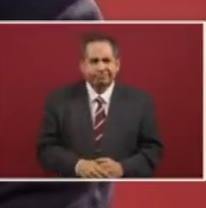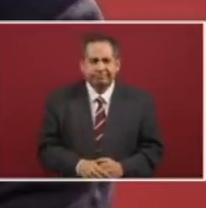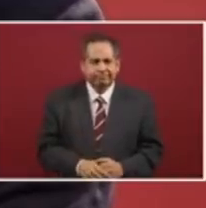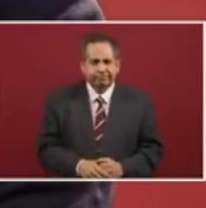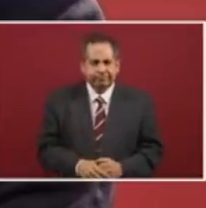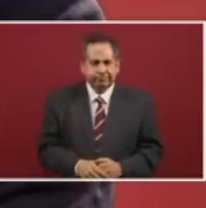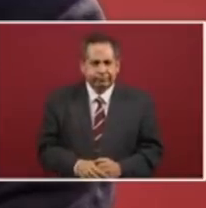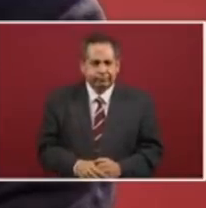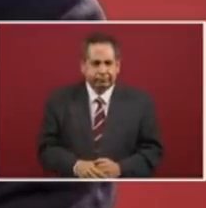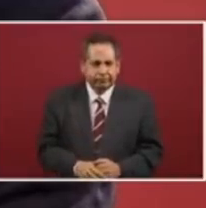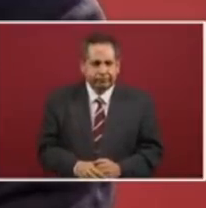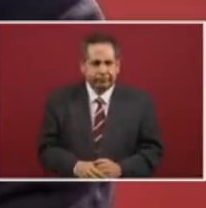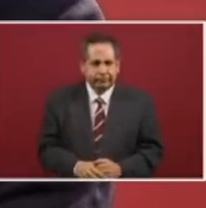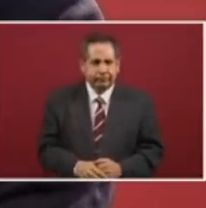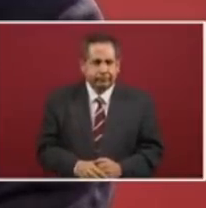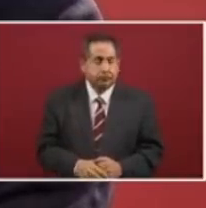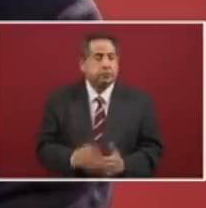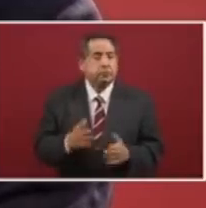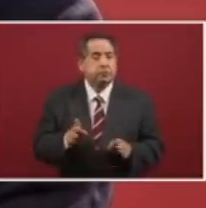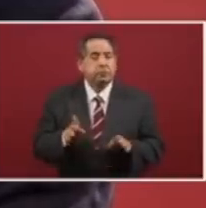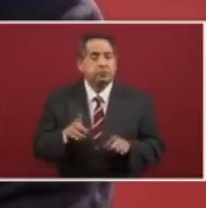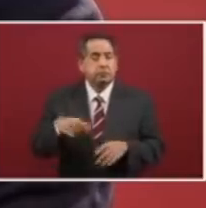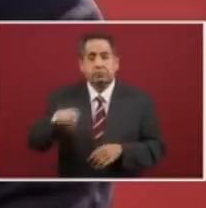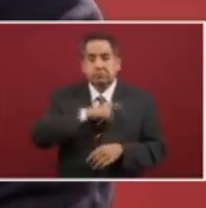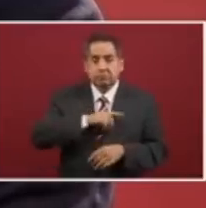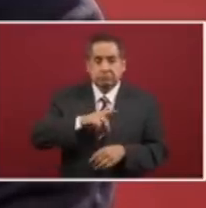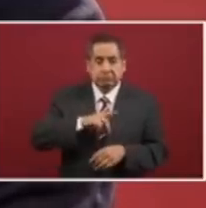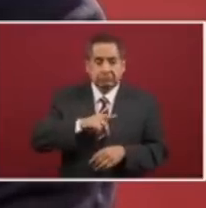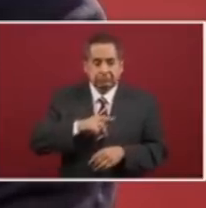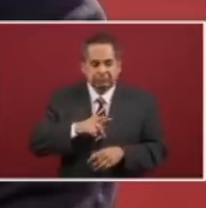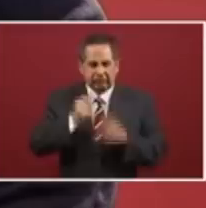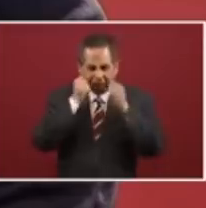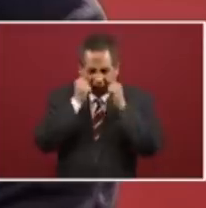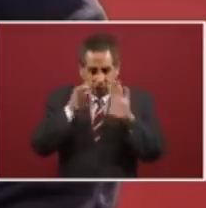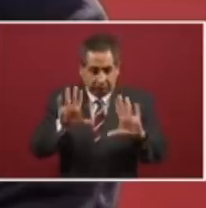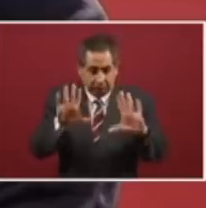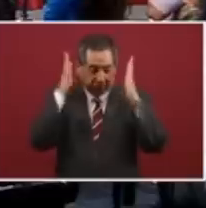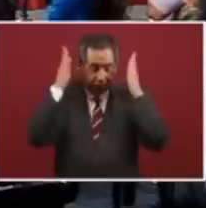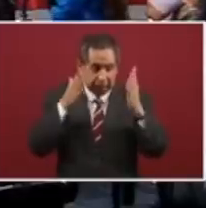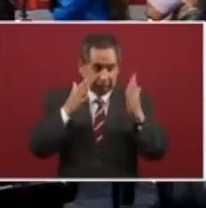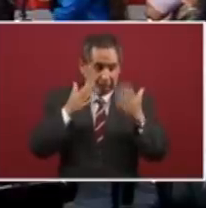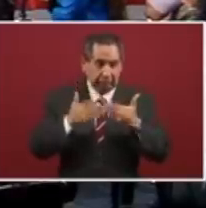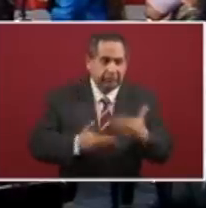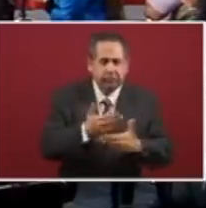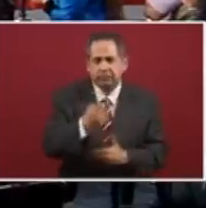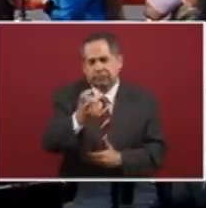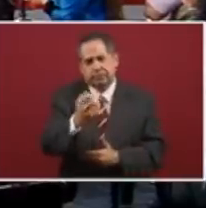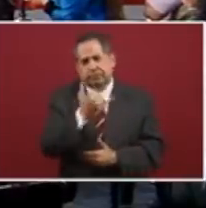este actuar con imprudencia en estos momentos